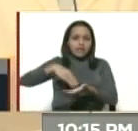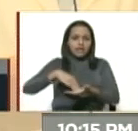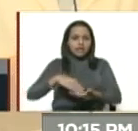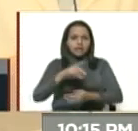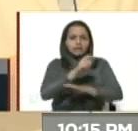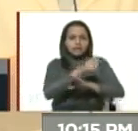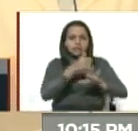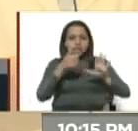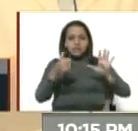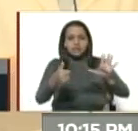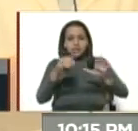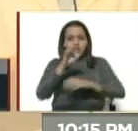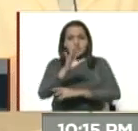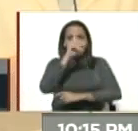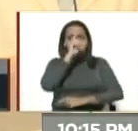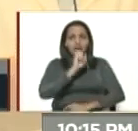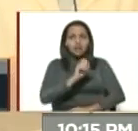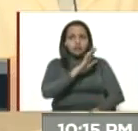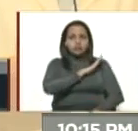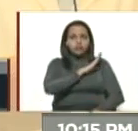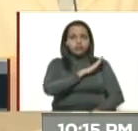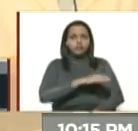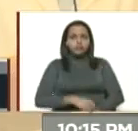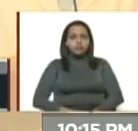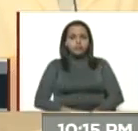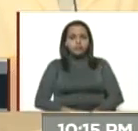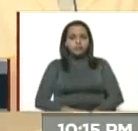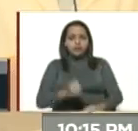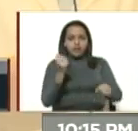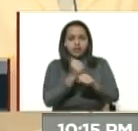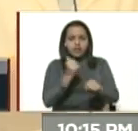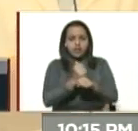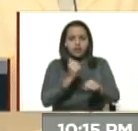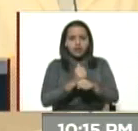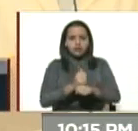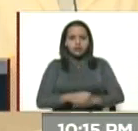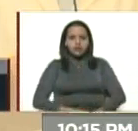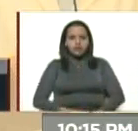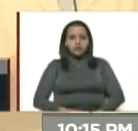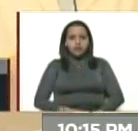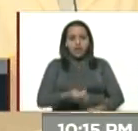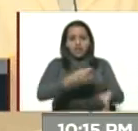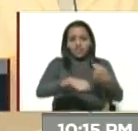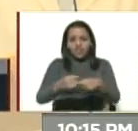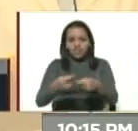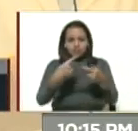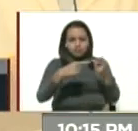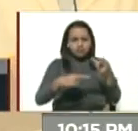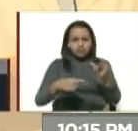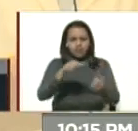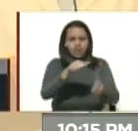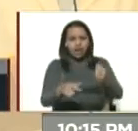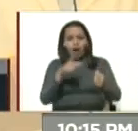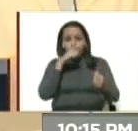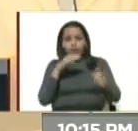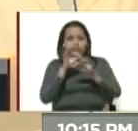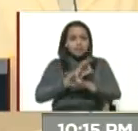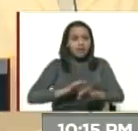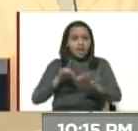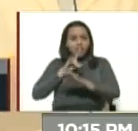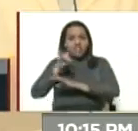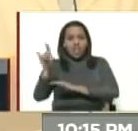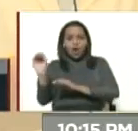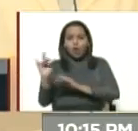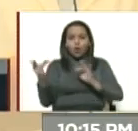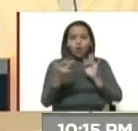63 años de edad, un comerciante de venta de repuestos, que tampoco tenía antecedentes de viaje ni